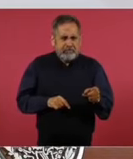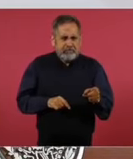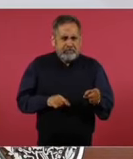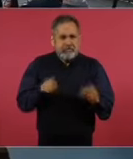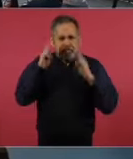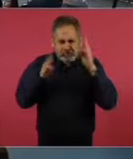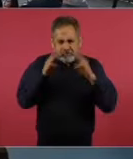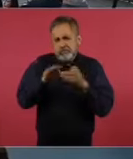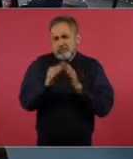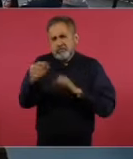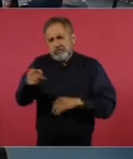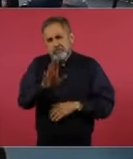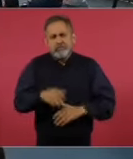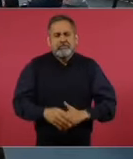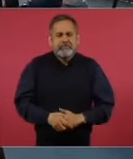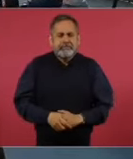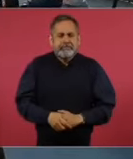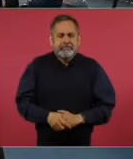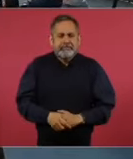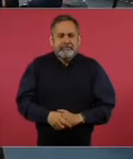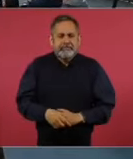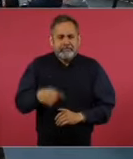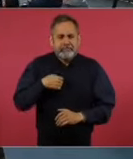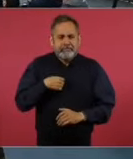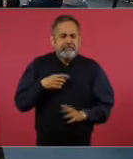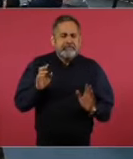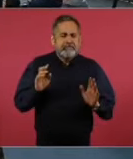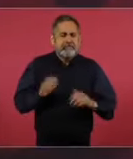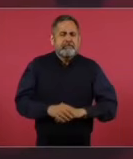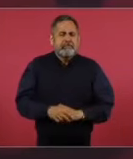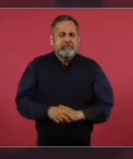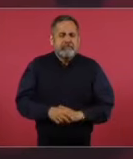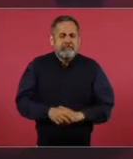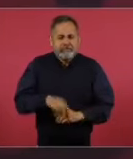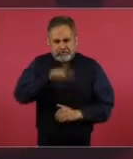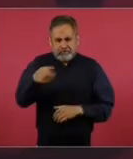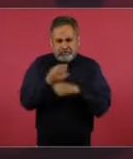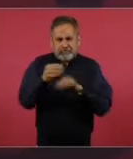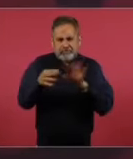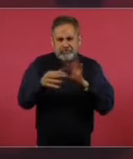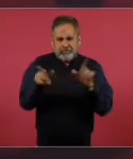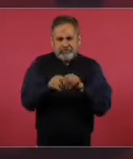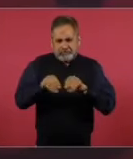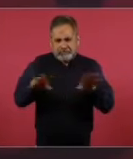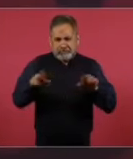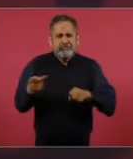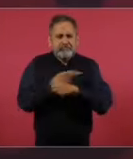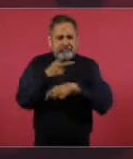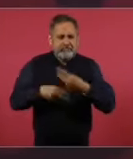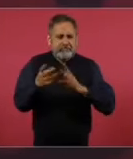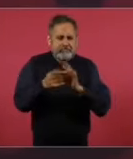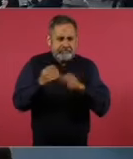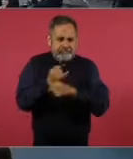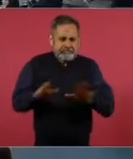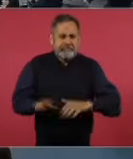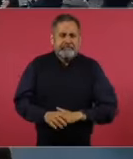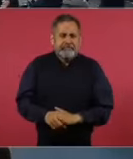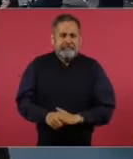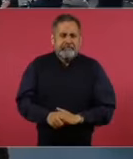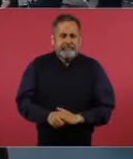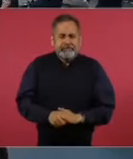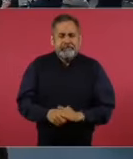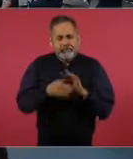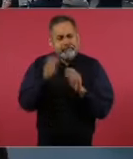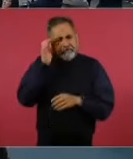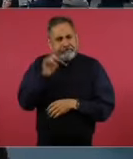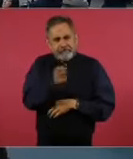En el museo de la ciudad. Sí, yo voy a este, bueno, les vamos a informar nosotros de cómo vamos en la investigación y vamos